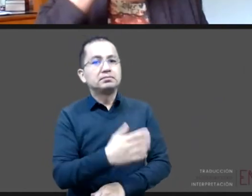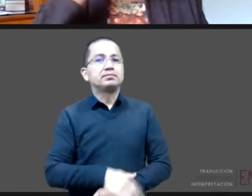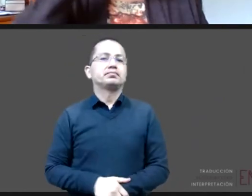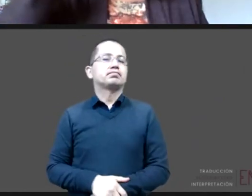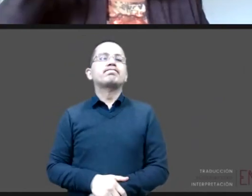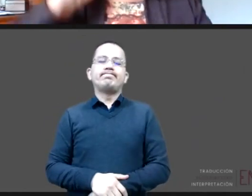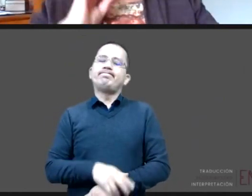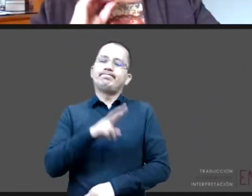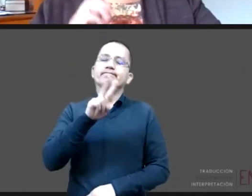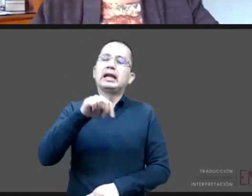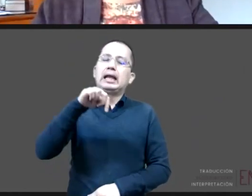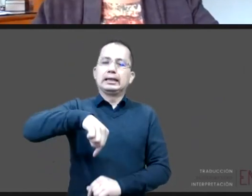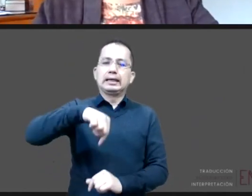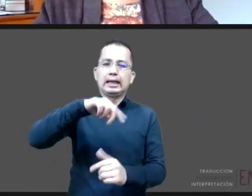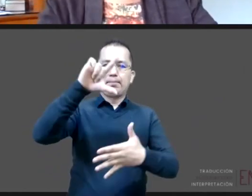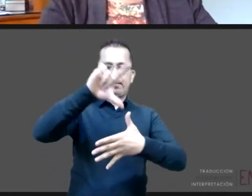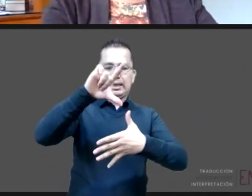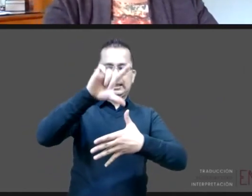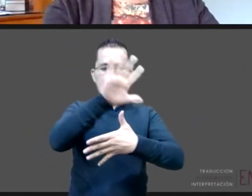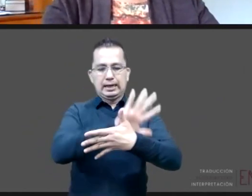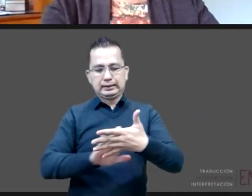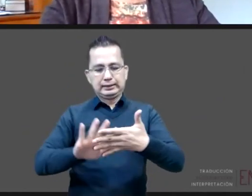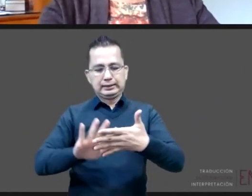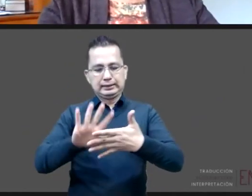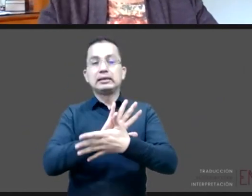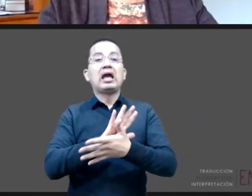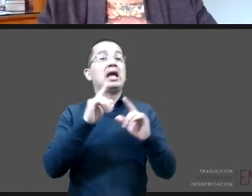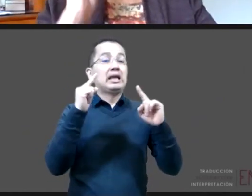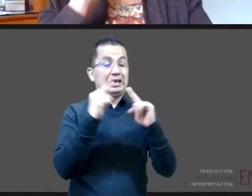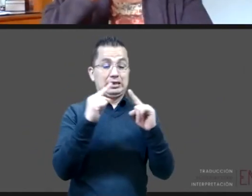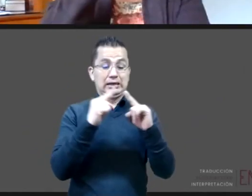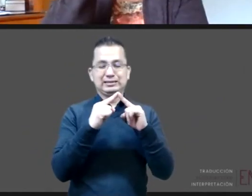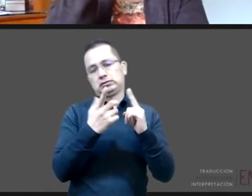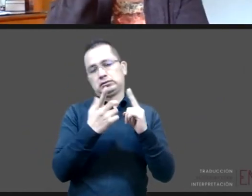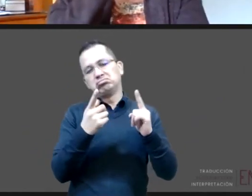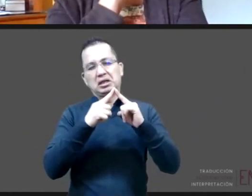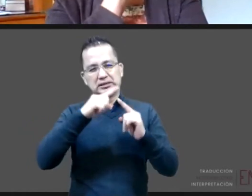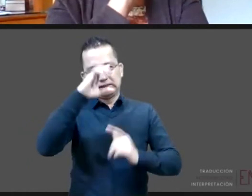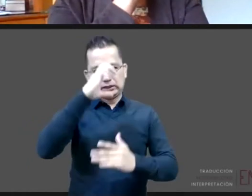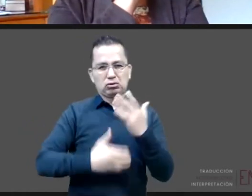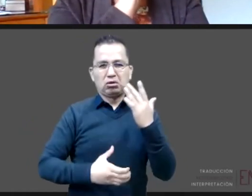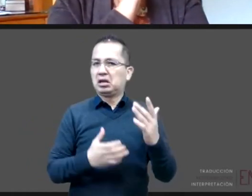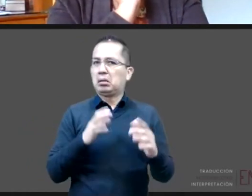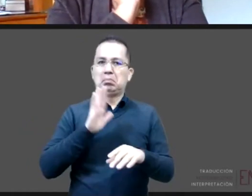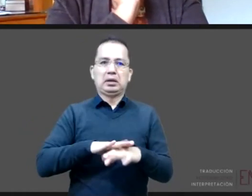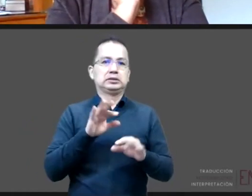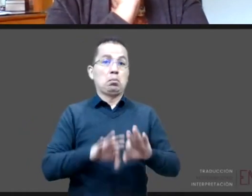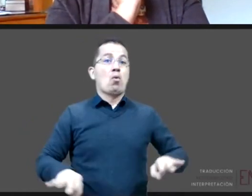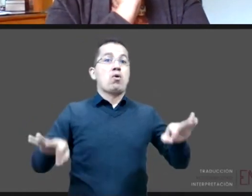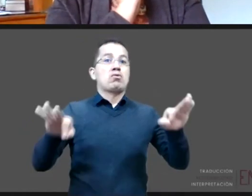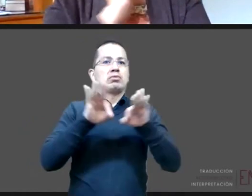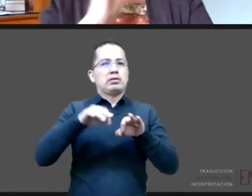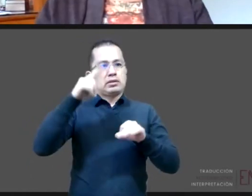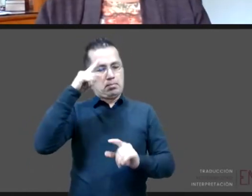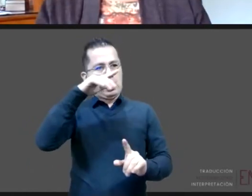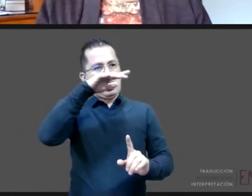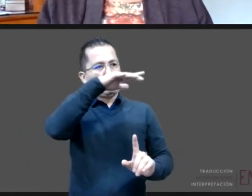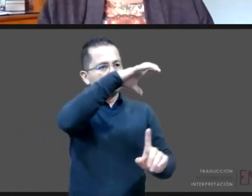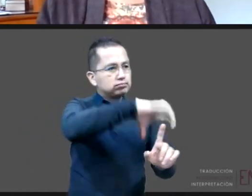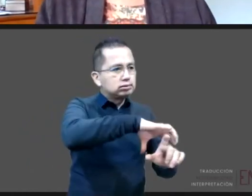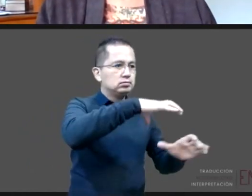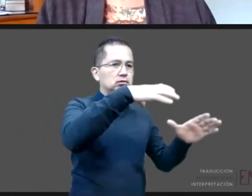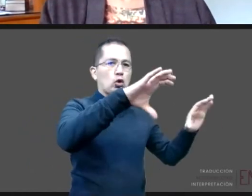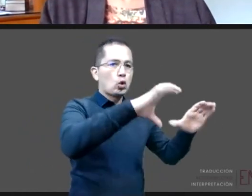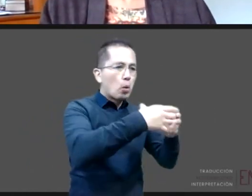Latina particularmente las iglesias particularmente la iglesia católica tiene una presencia territorial muy importante y